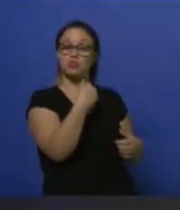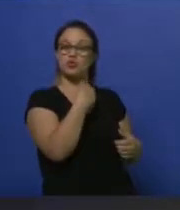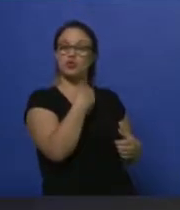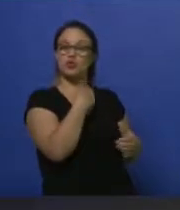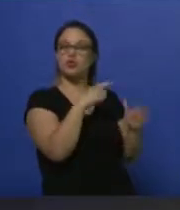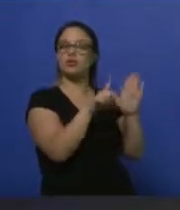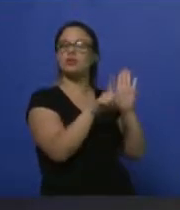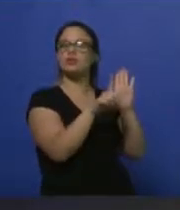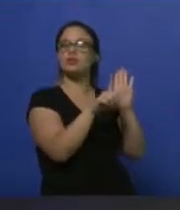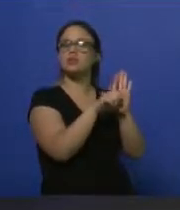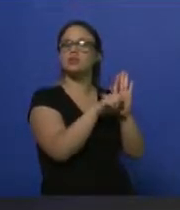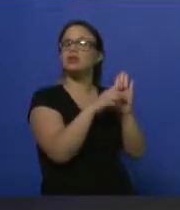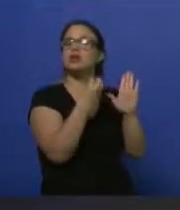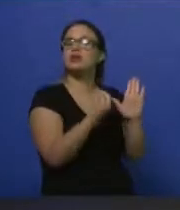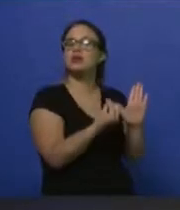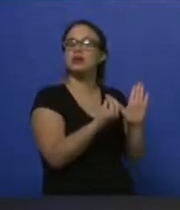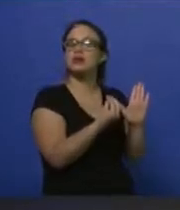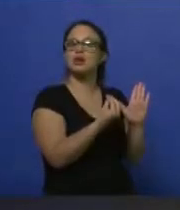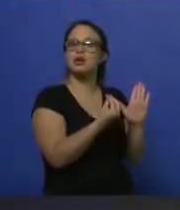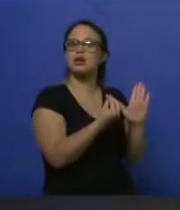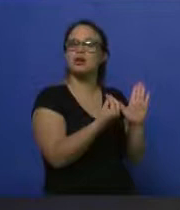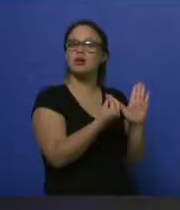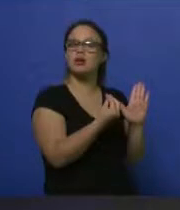que estemos frente a un escándalo institucional,